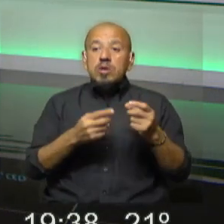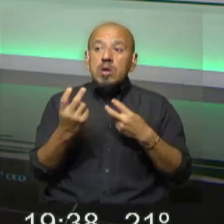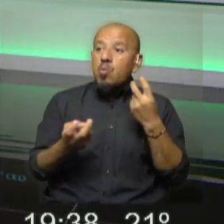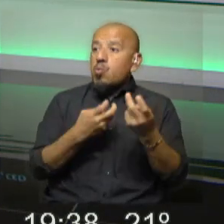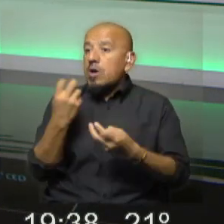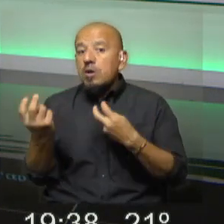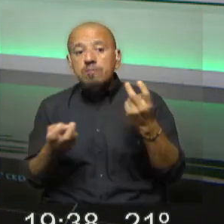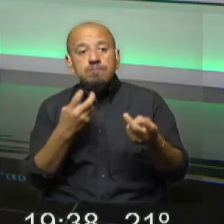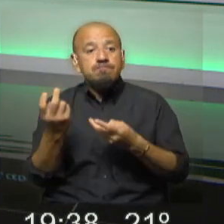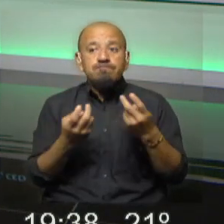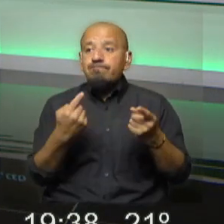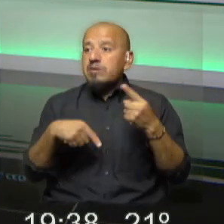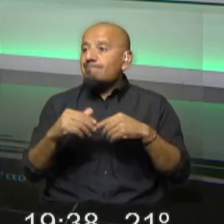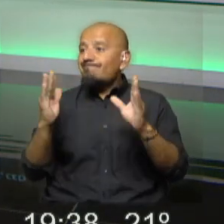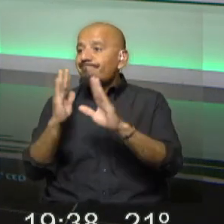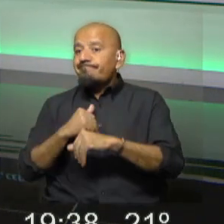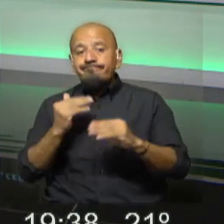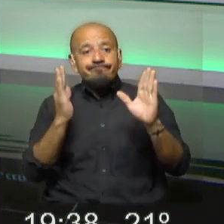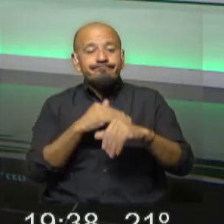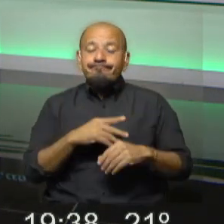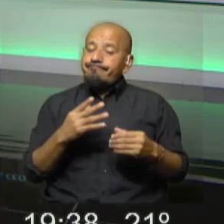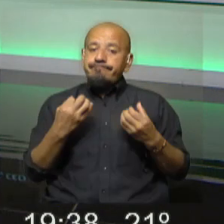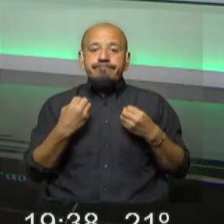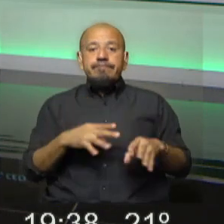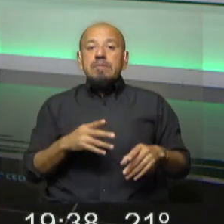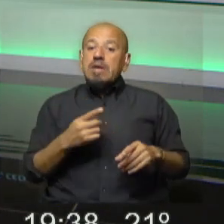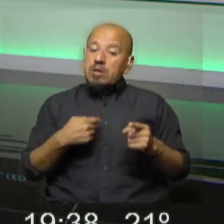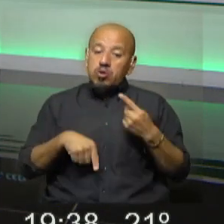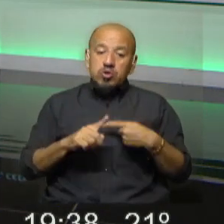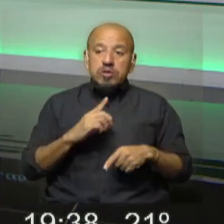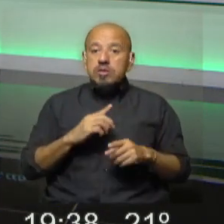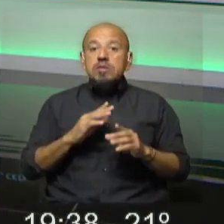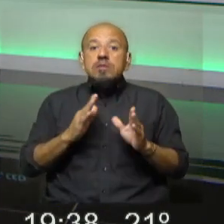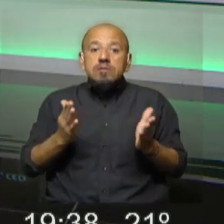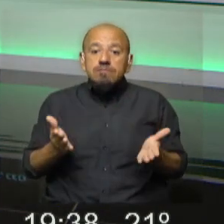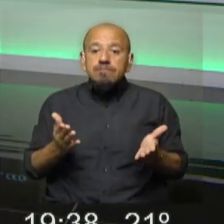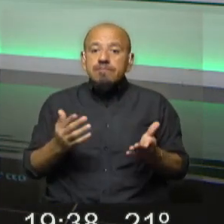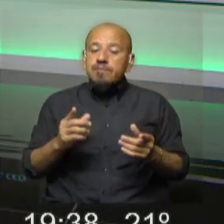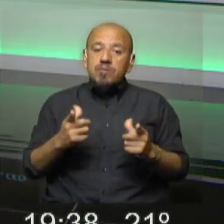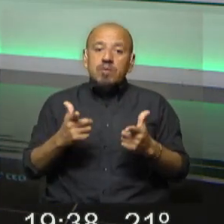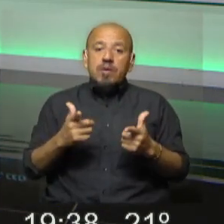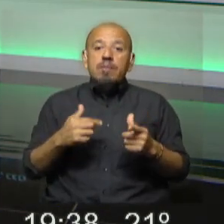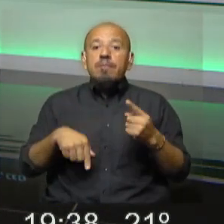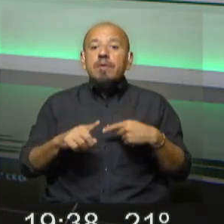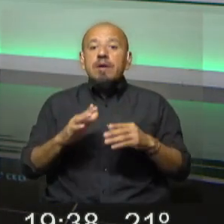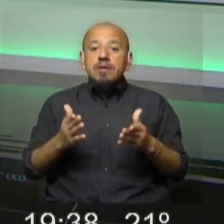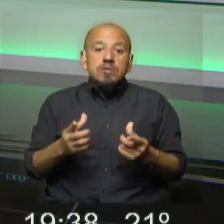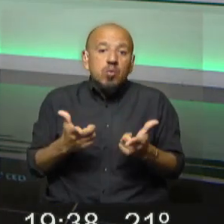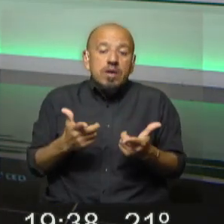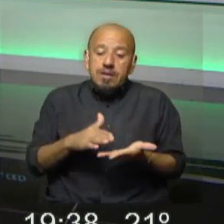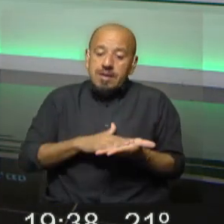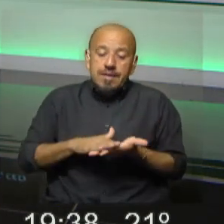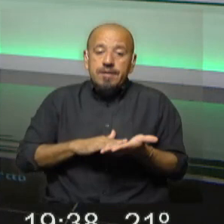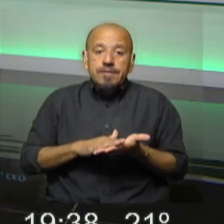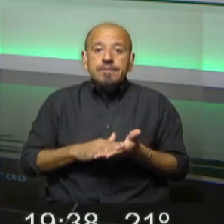empleo durante el año, pero al no conseguirlo, dejaron de buscar. Y al dejar de buscar activamente, dejan de ser desempleados para pasar a ser inactivos, claro.